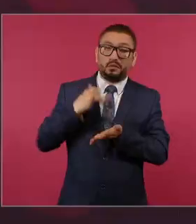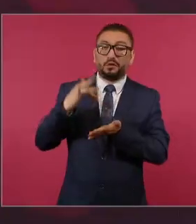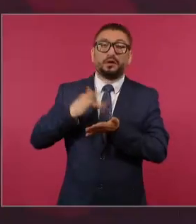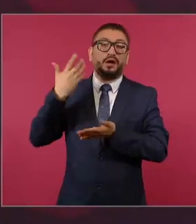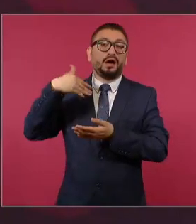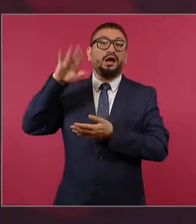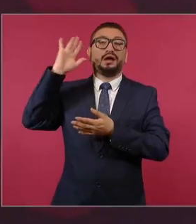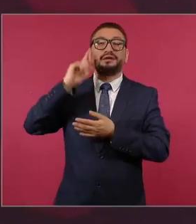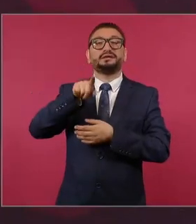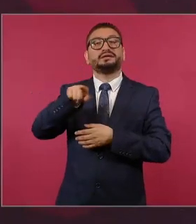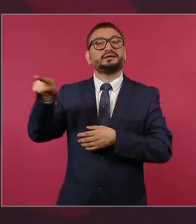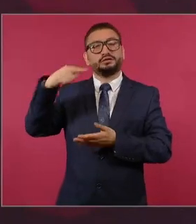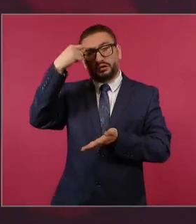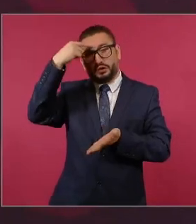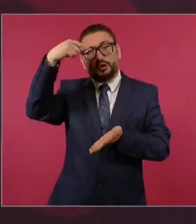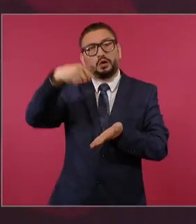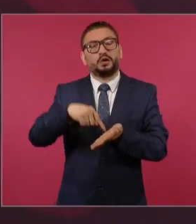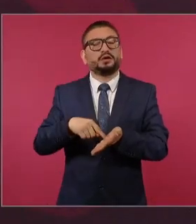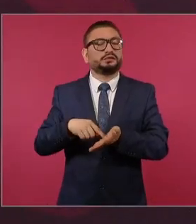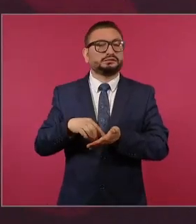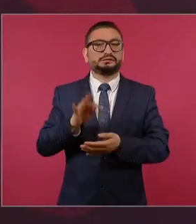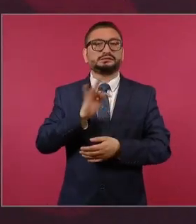y que vayan a tener